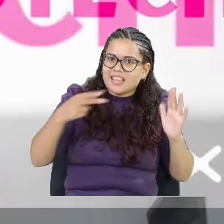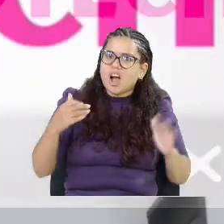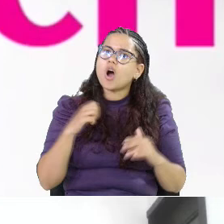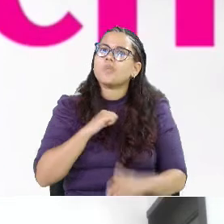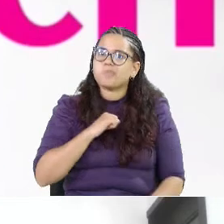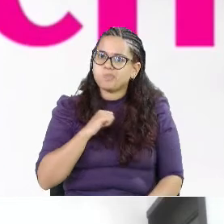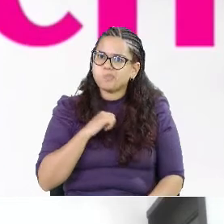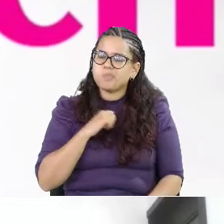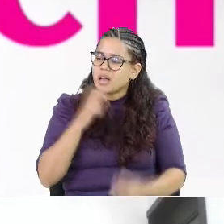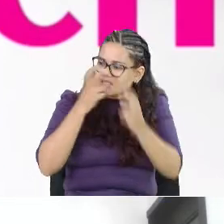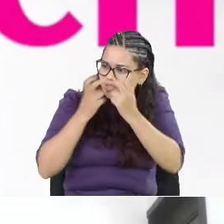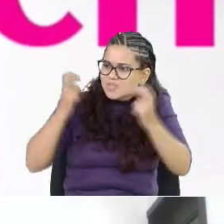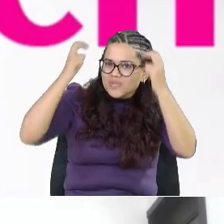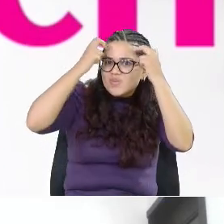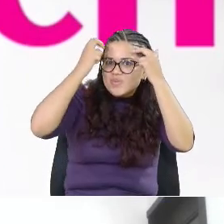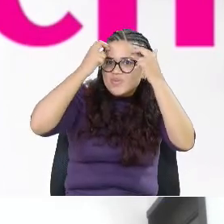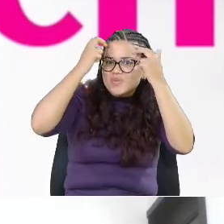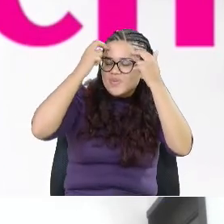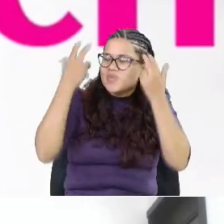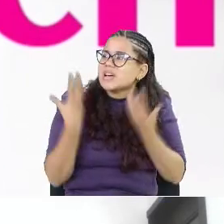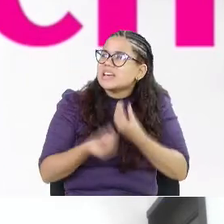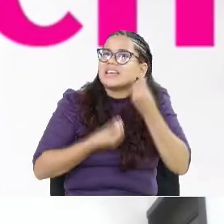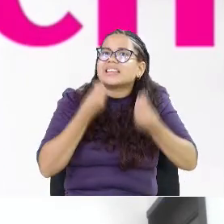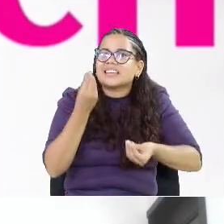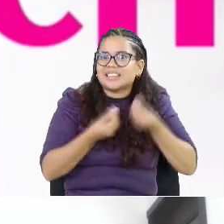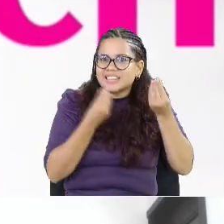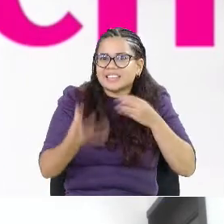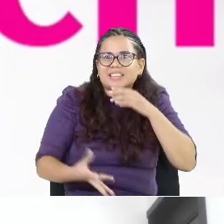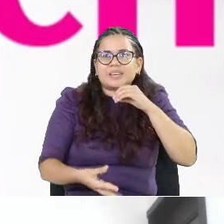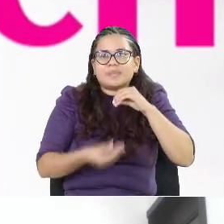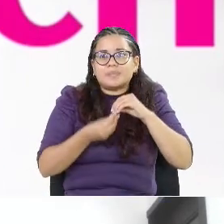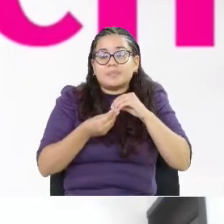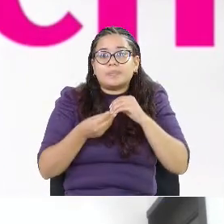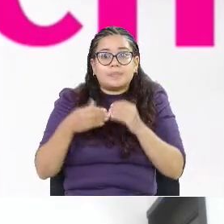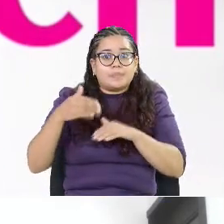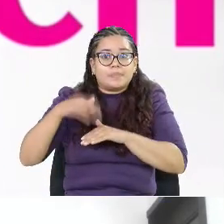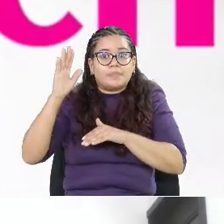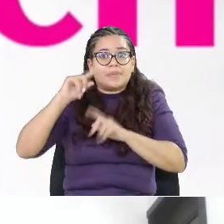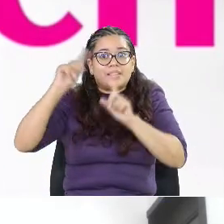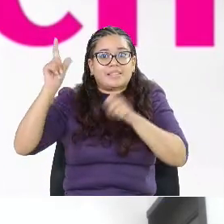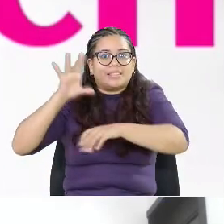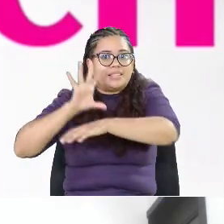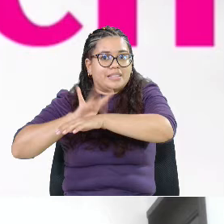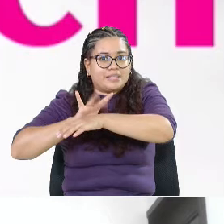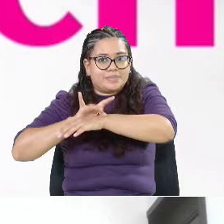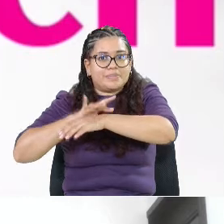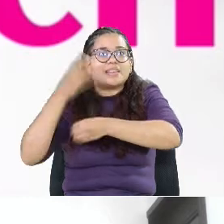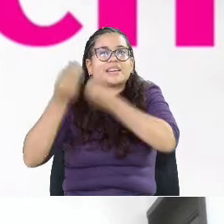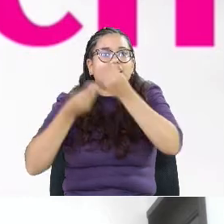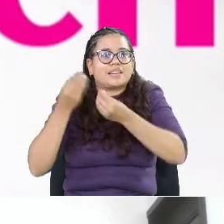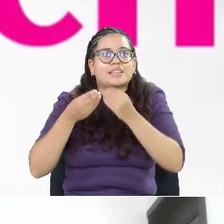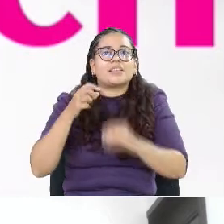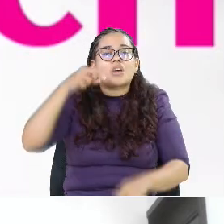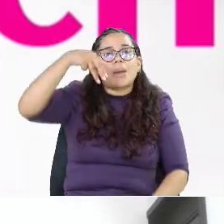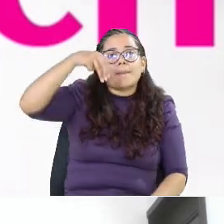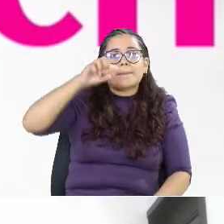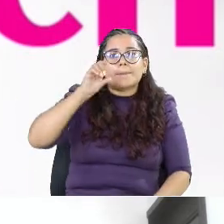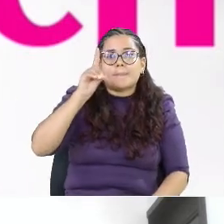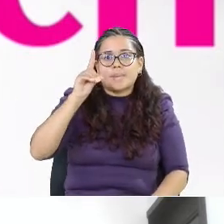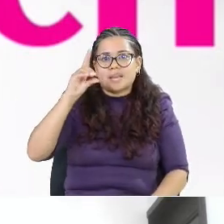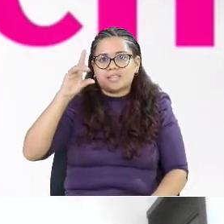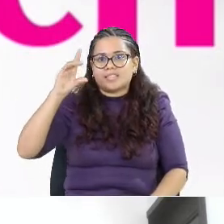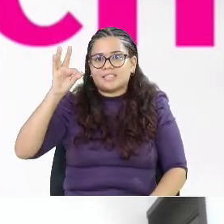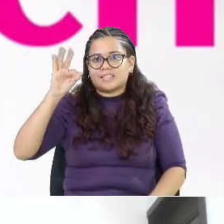este conocimiento que tenemos, y más en lo que es la parte médica. Entonces el MedTech es un